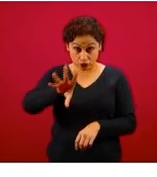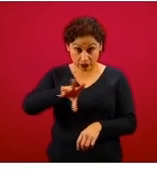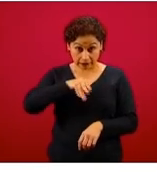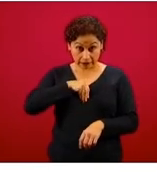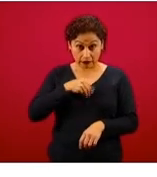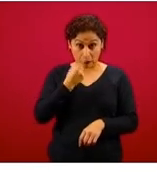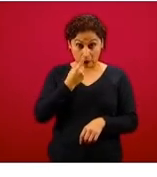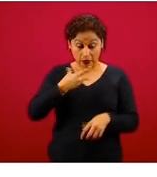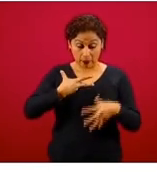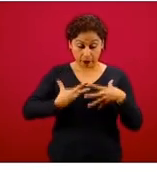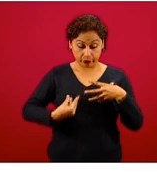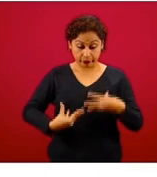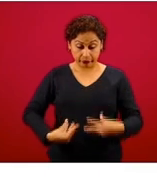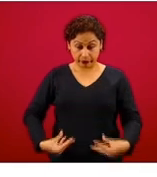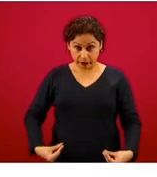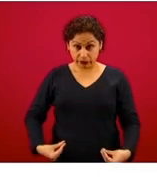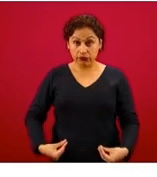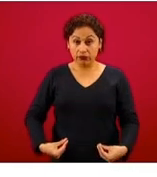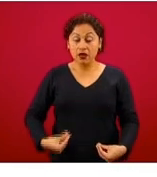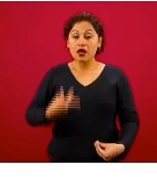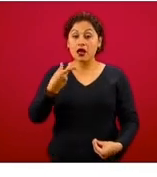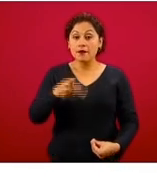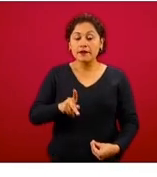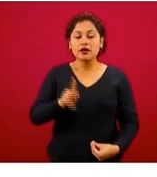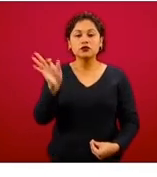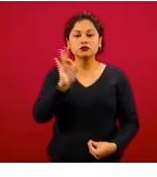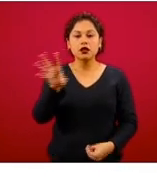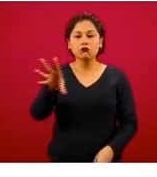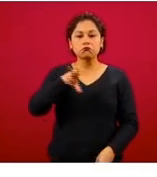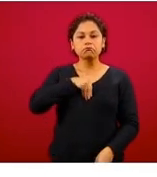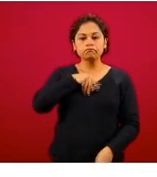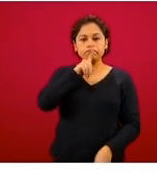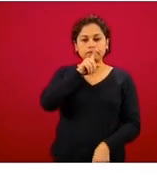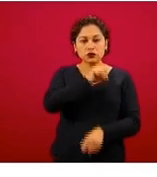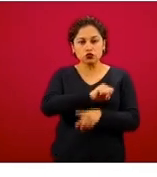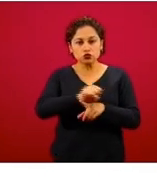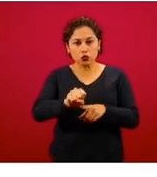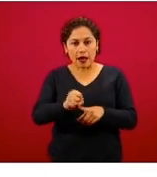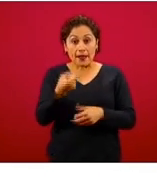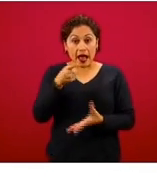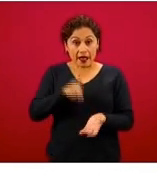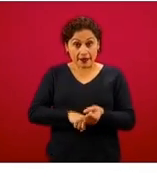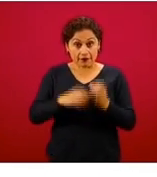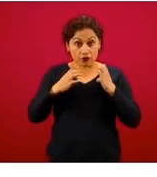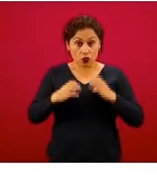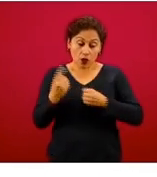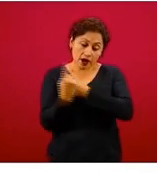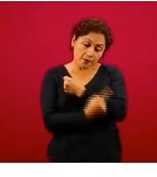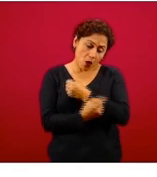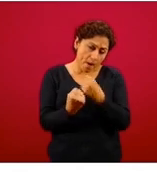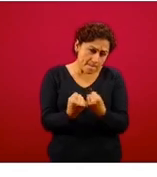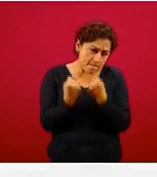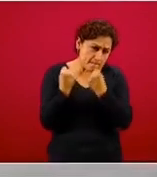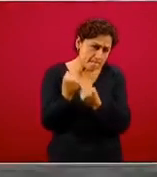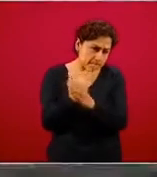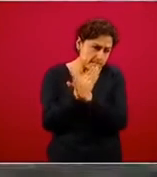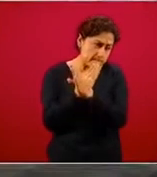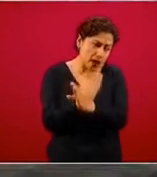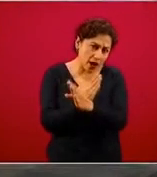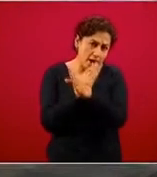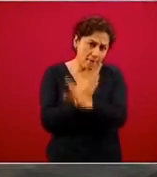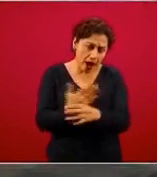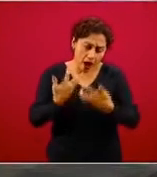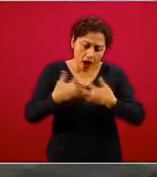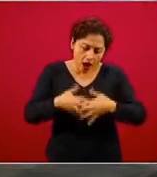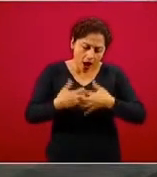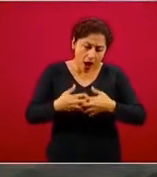lead o puede to the pasar death muy of the largo, patient. agravándose But also, debido a in las some cases, it comorbilidades. is Si es possible diabético, for the virus hipertenso, to etcétera, todo present